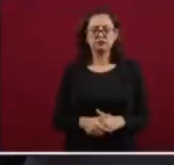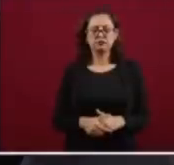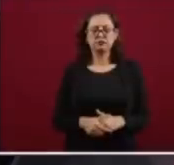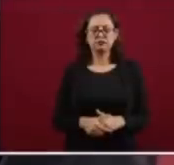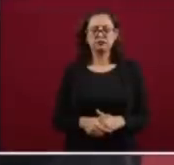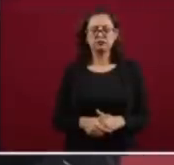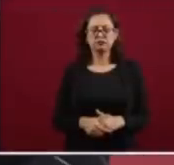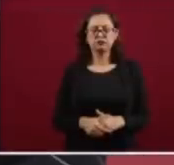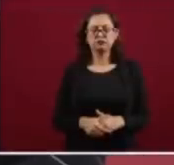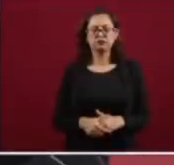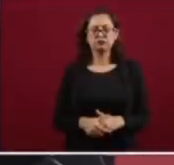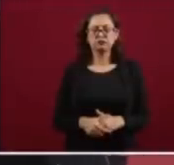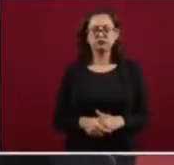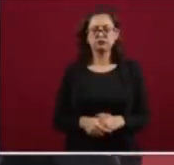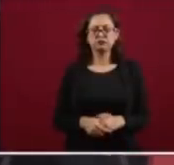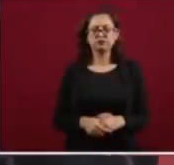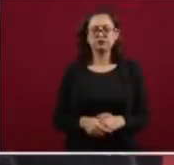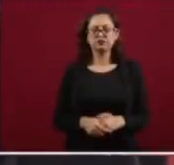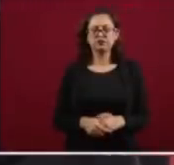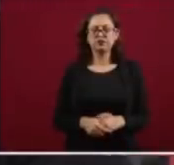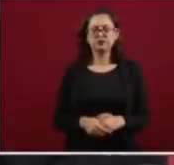a dónde van